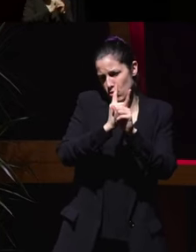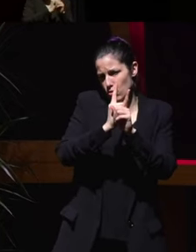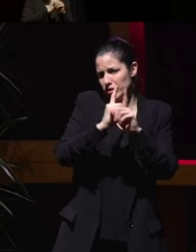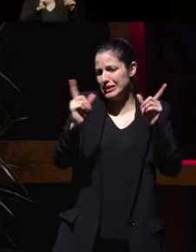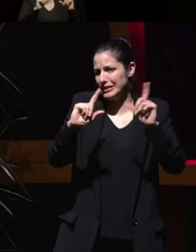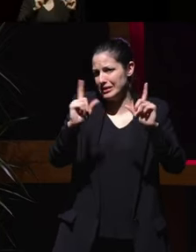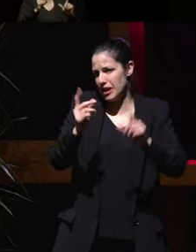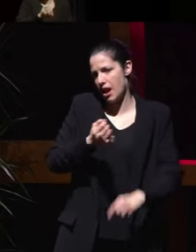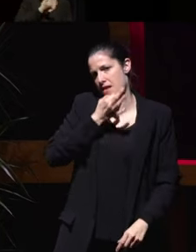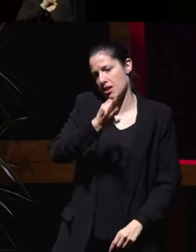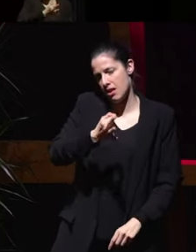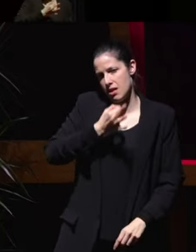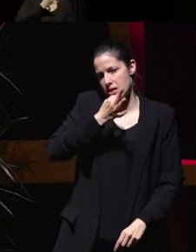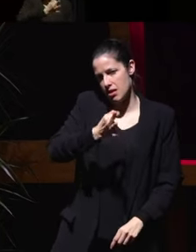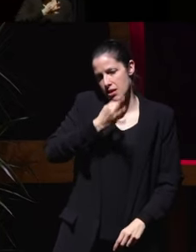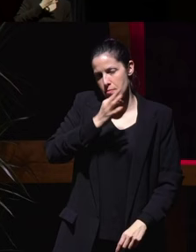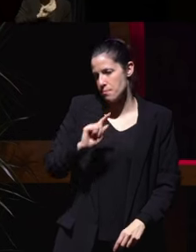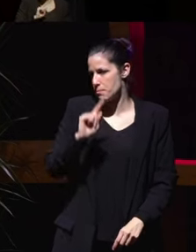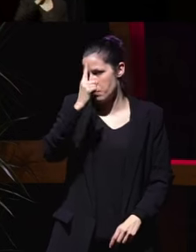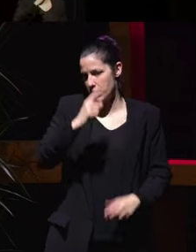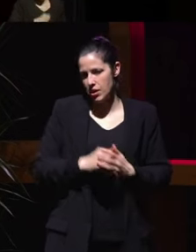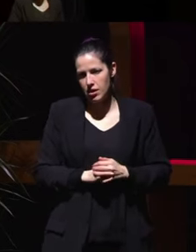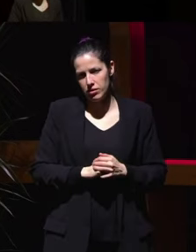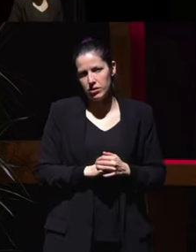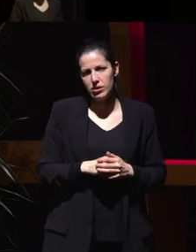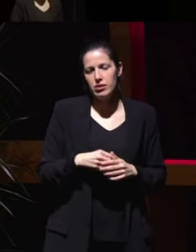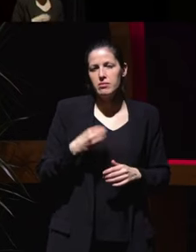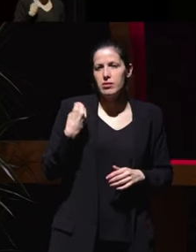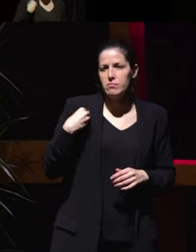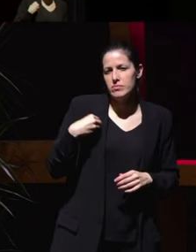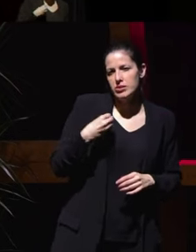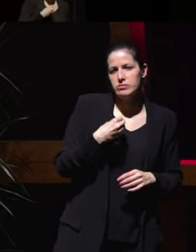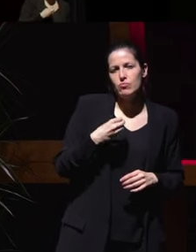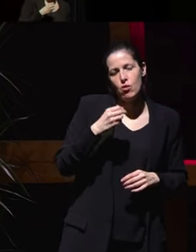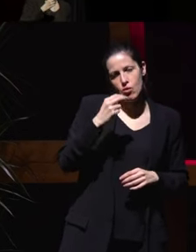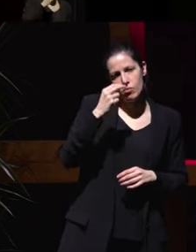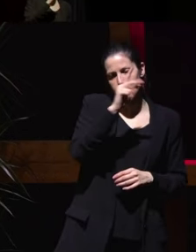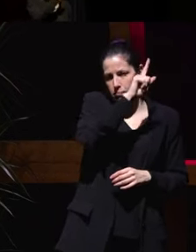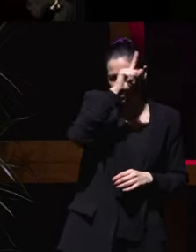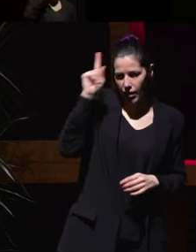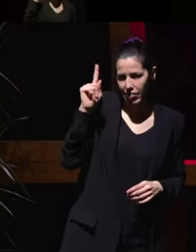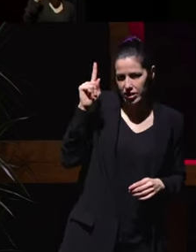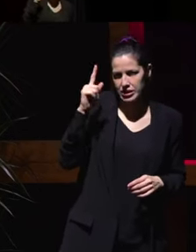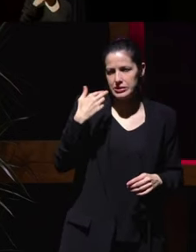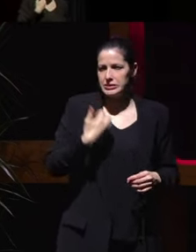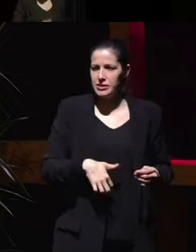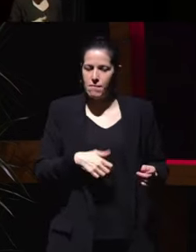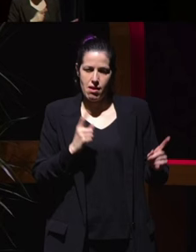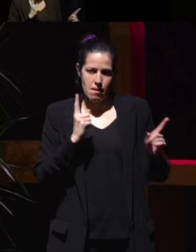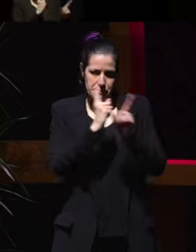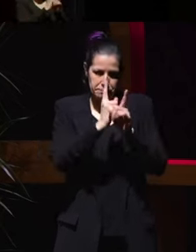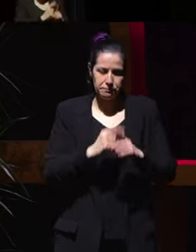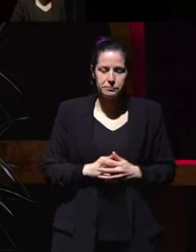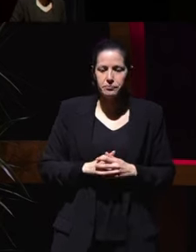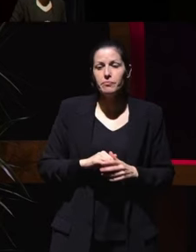en narrar un partido para a televisión. Foi un Atlético de Madrid-Sevilla. E Sara fixo historia, no seu caso, por ser a